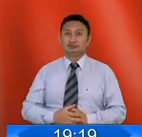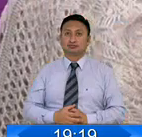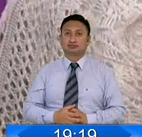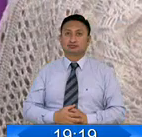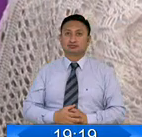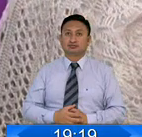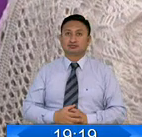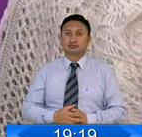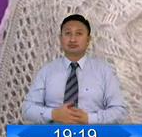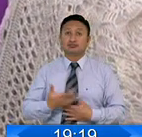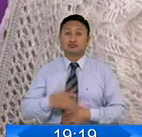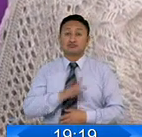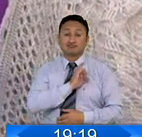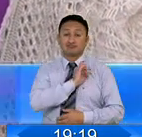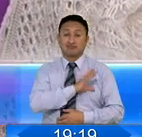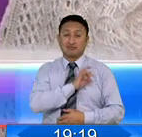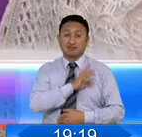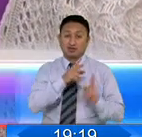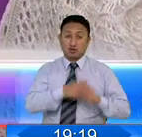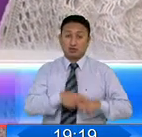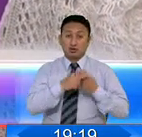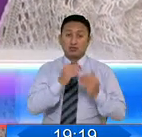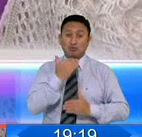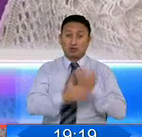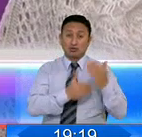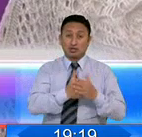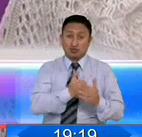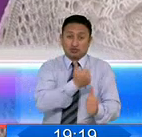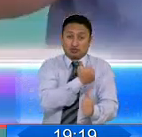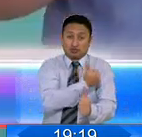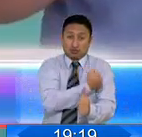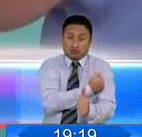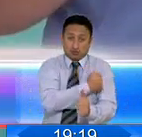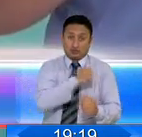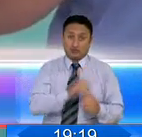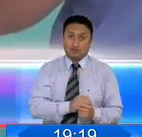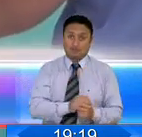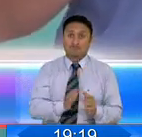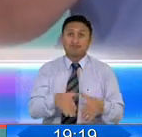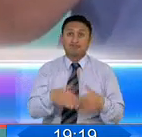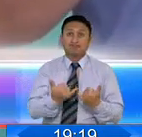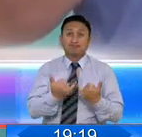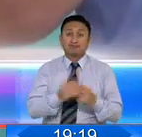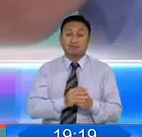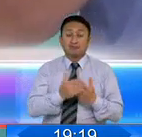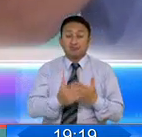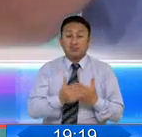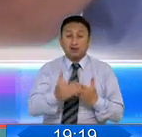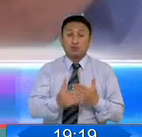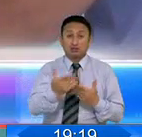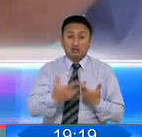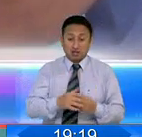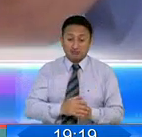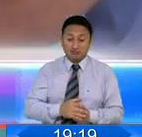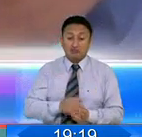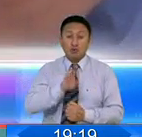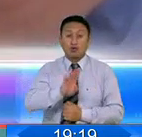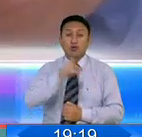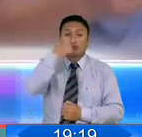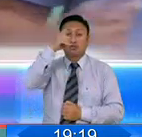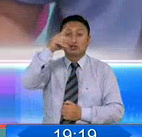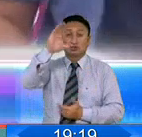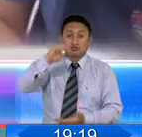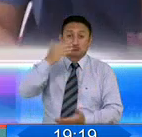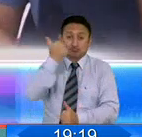En Chile inició el proceso de inoculación masiva contra el coronavirus. Esto ocurre apenas unos días después de recibir las 4 millones de dosis